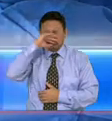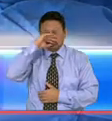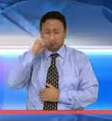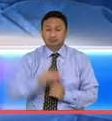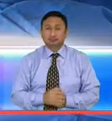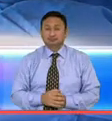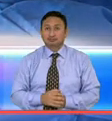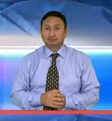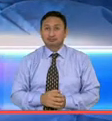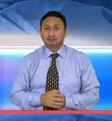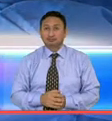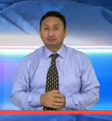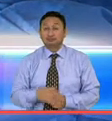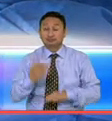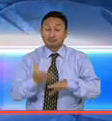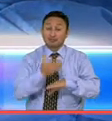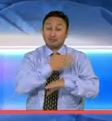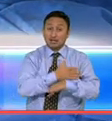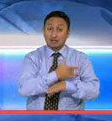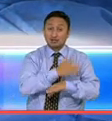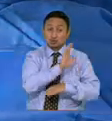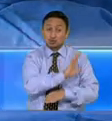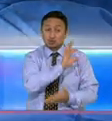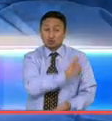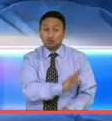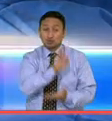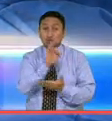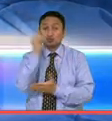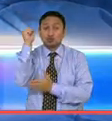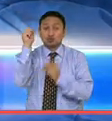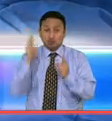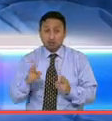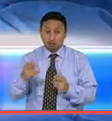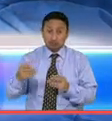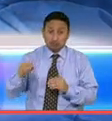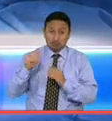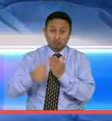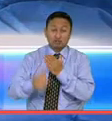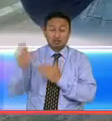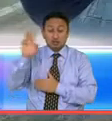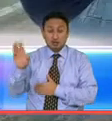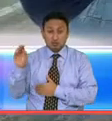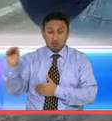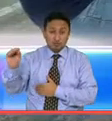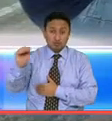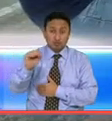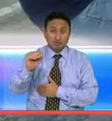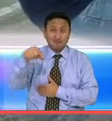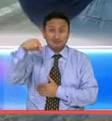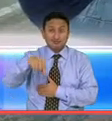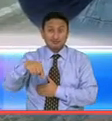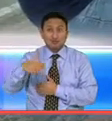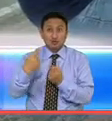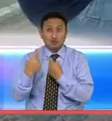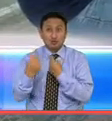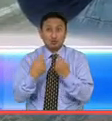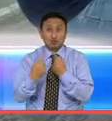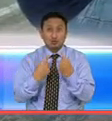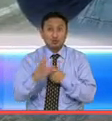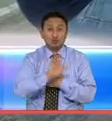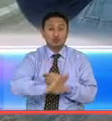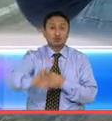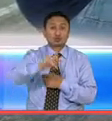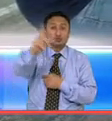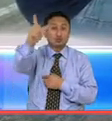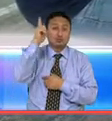previamente socializado, pues los representantes de la Secretaría de Derechos Humanos y el Ministerio de Salud dialogaron desde finales de junio con líderes y